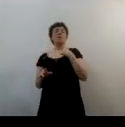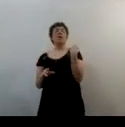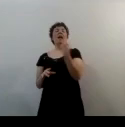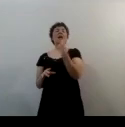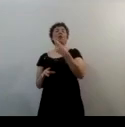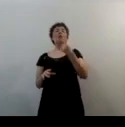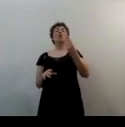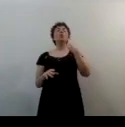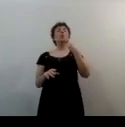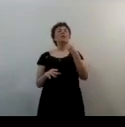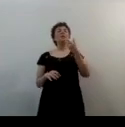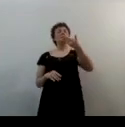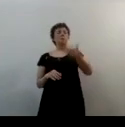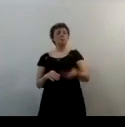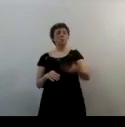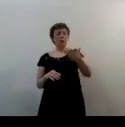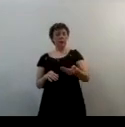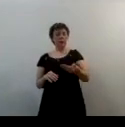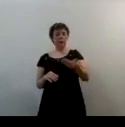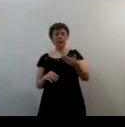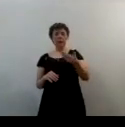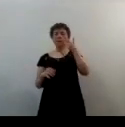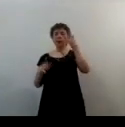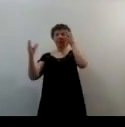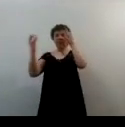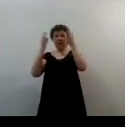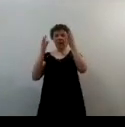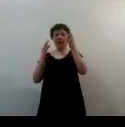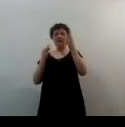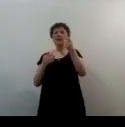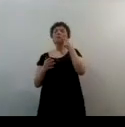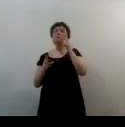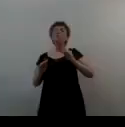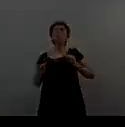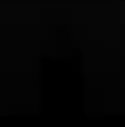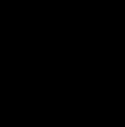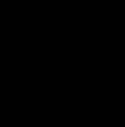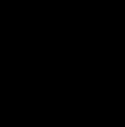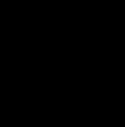importante ver cuál es el caso al detalle, cuál es el hábito al detalle y cuál es el caso clínico, ¿vale?